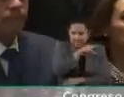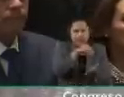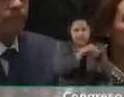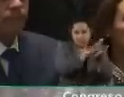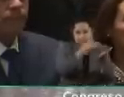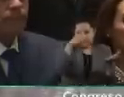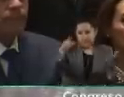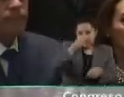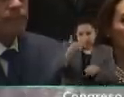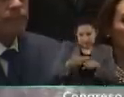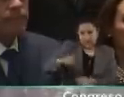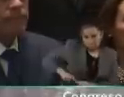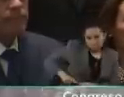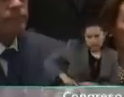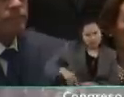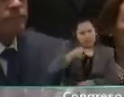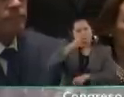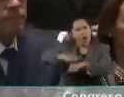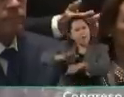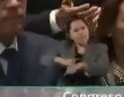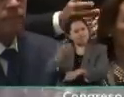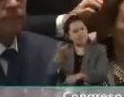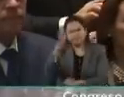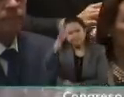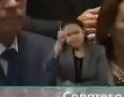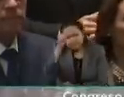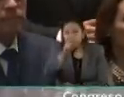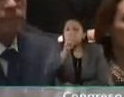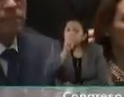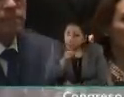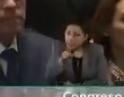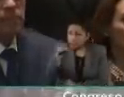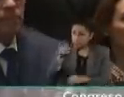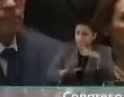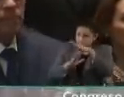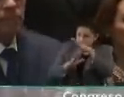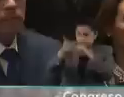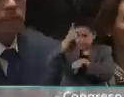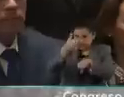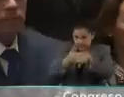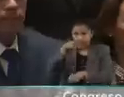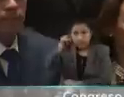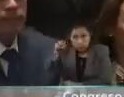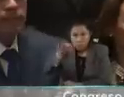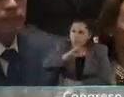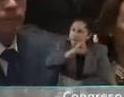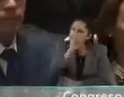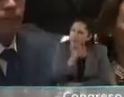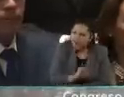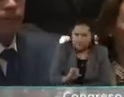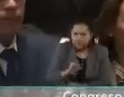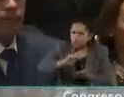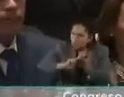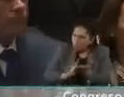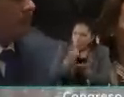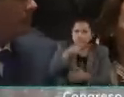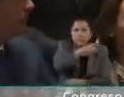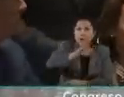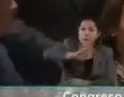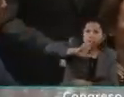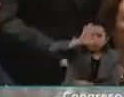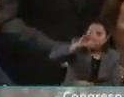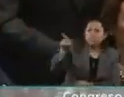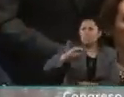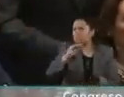Gobernación y nuestro más firme exhorto a que la mesa directiva jamás vuelva a regatearle una moción de procedimiento